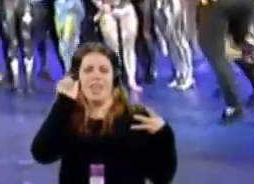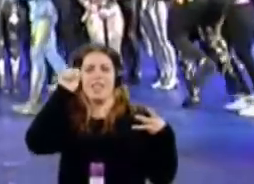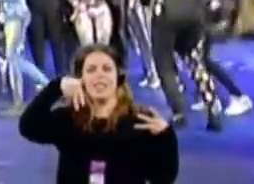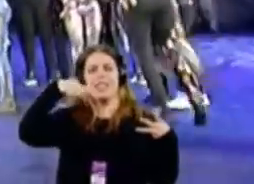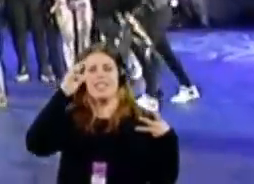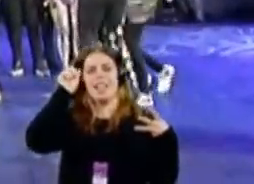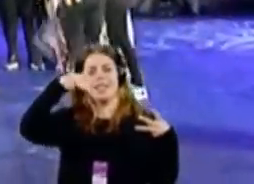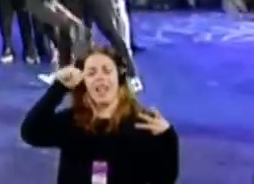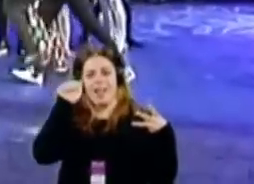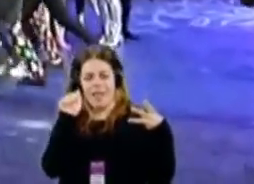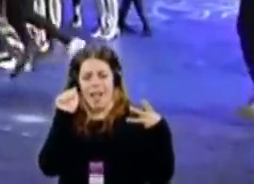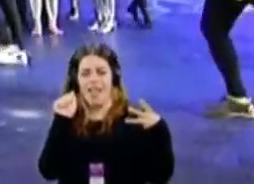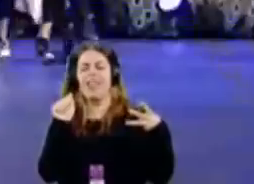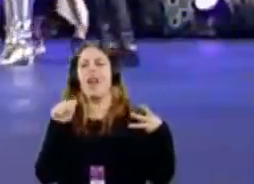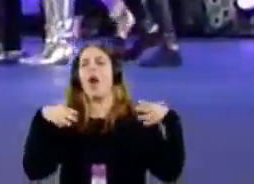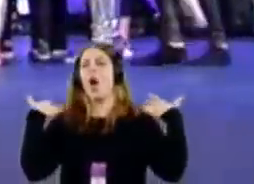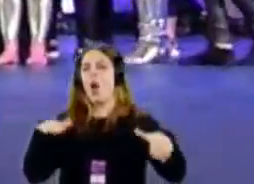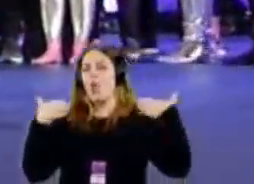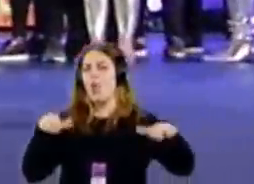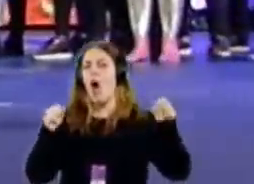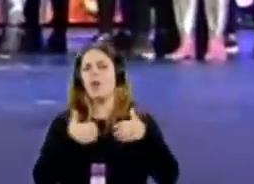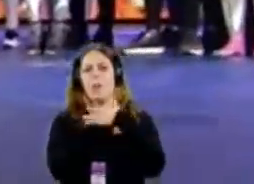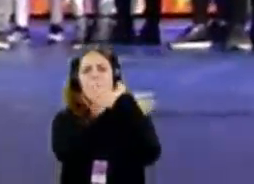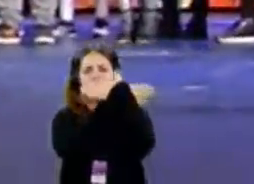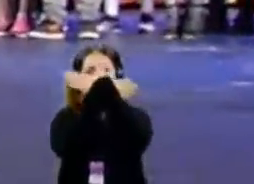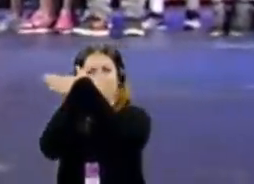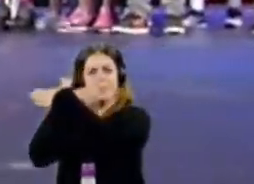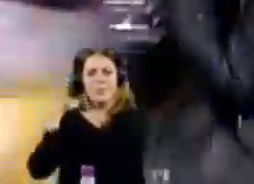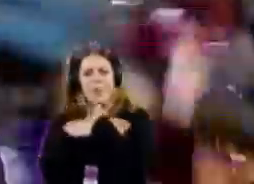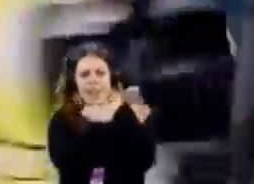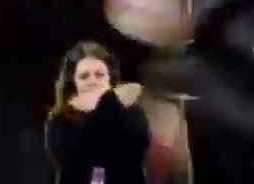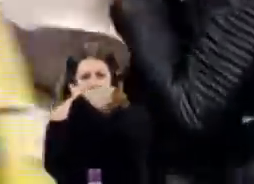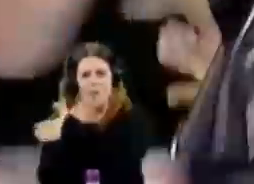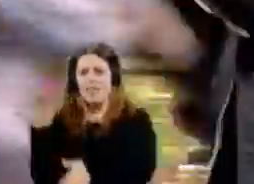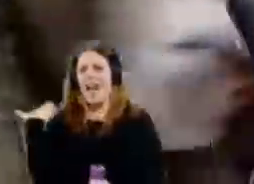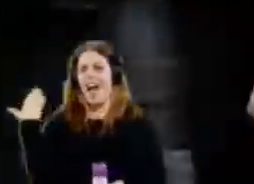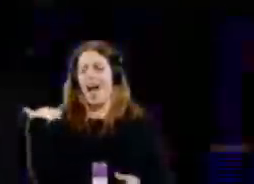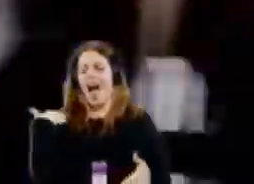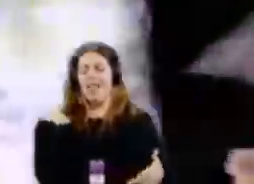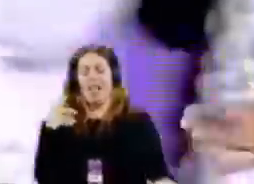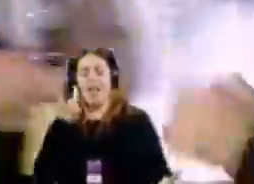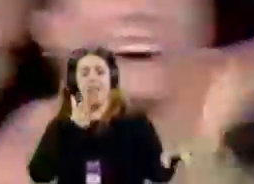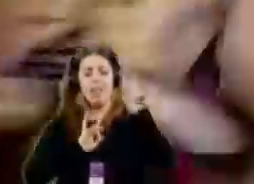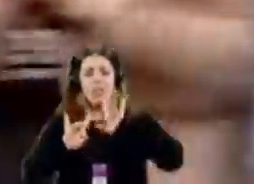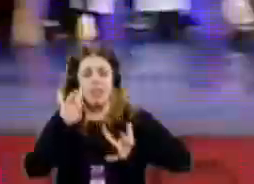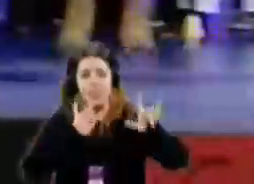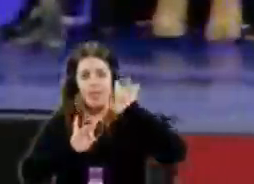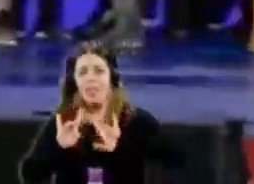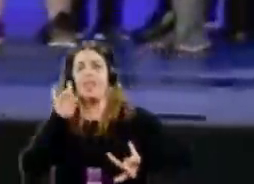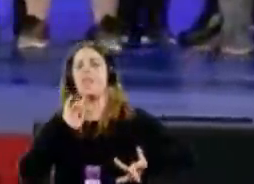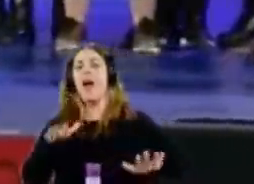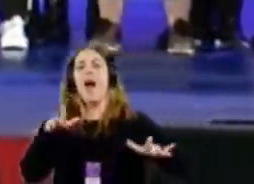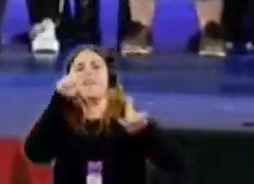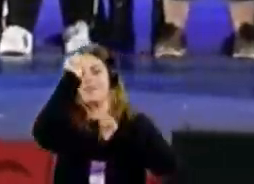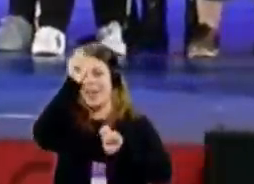Ahí lo tenemos. ¡Guau! Wow, esas mariposas que nos deslumbraron en el escenario. Ahí está. ¡Felicidades! ¡Qué energía!